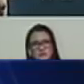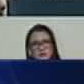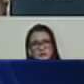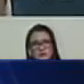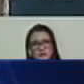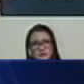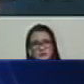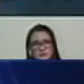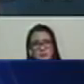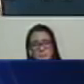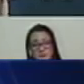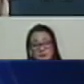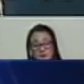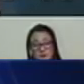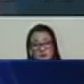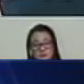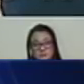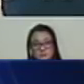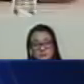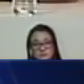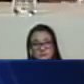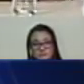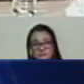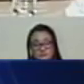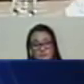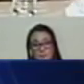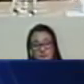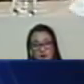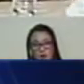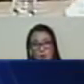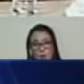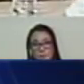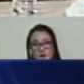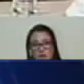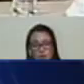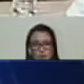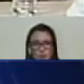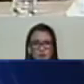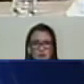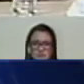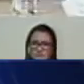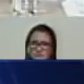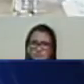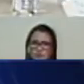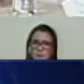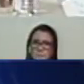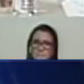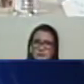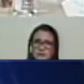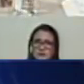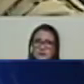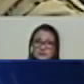no. No participaron en la elección parlamentaria del año 2005 porque sabían que le iban a